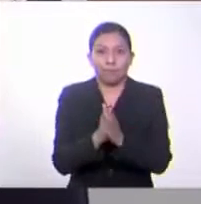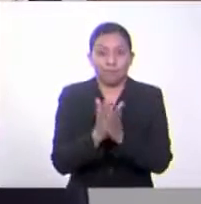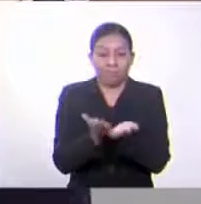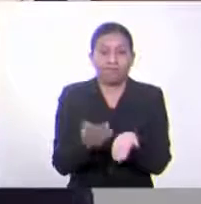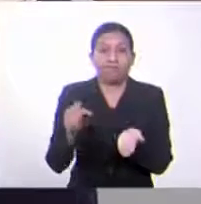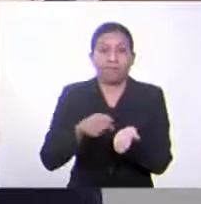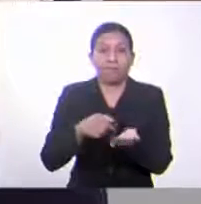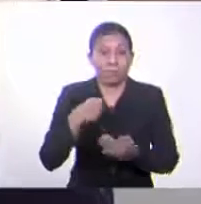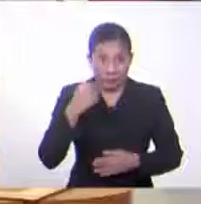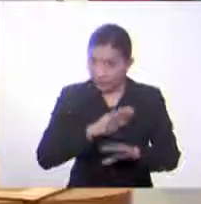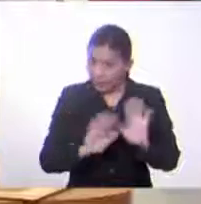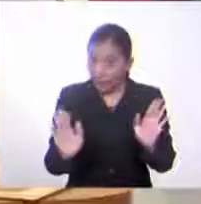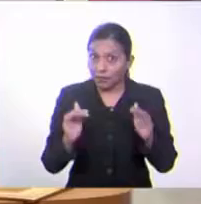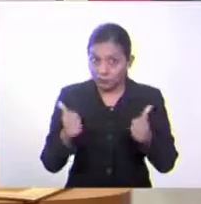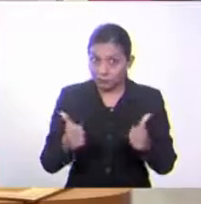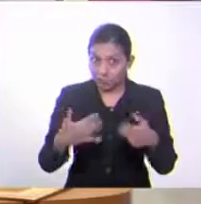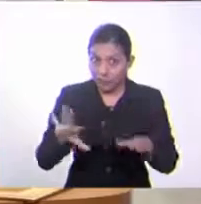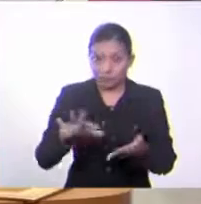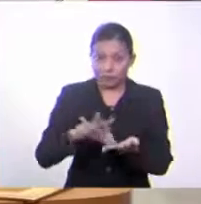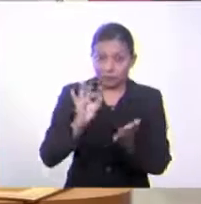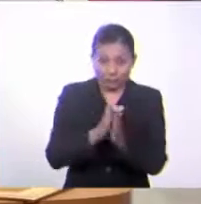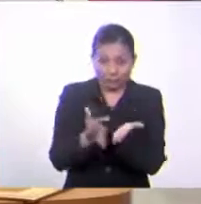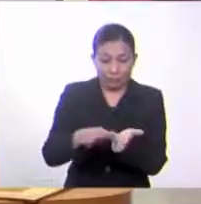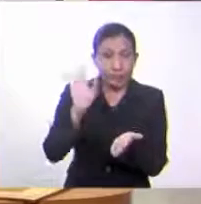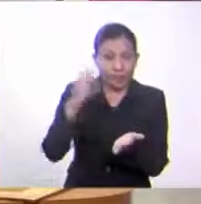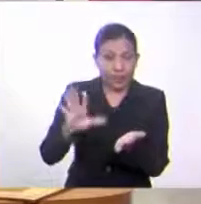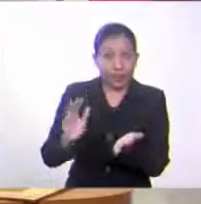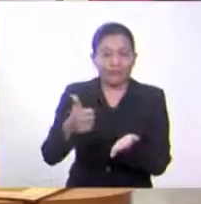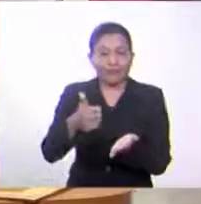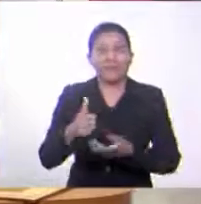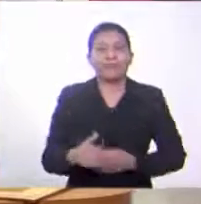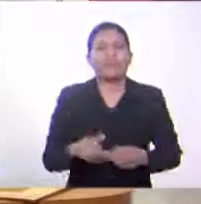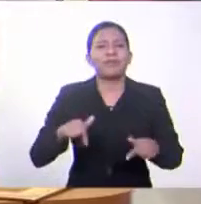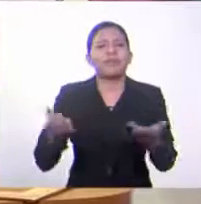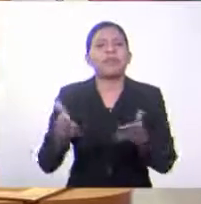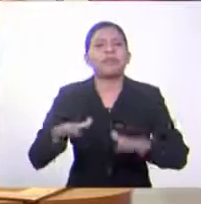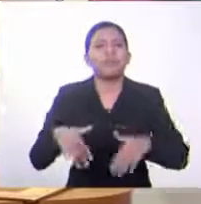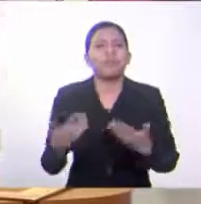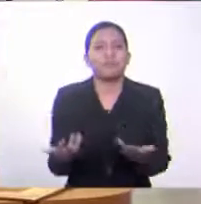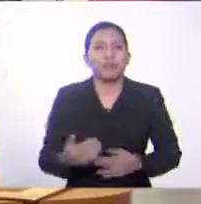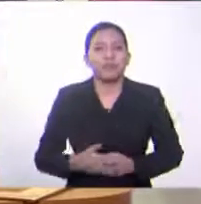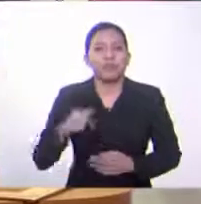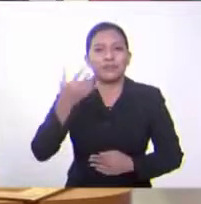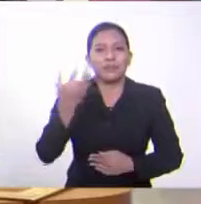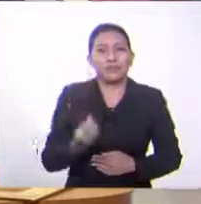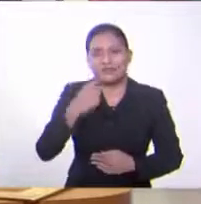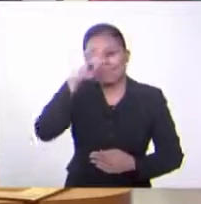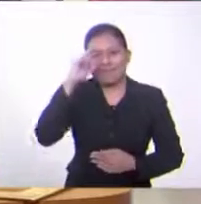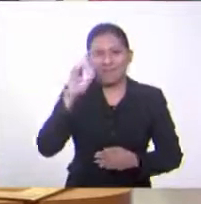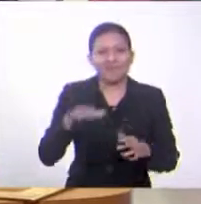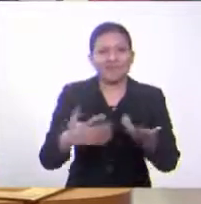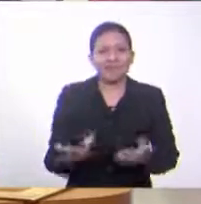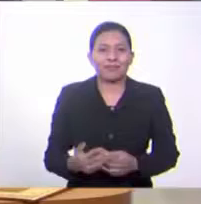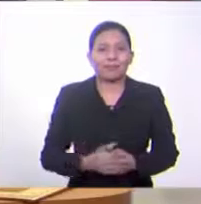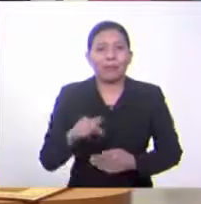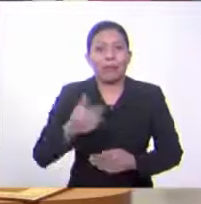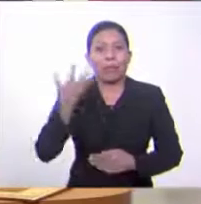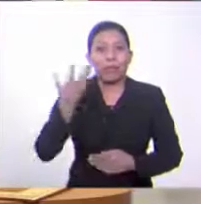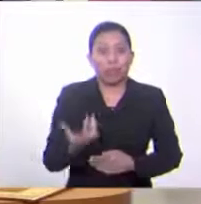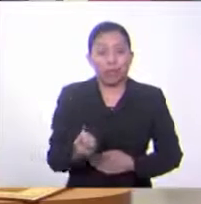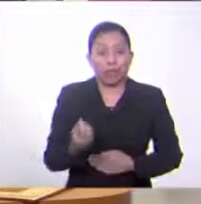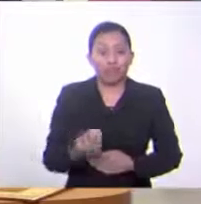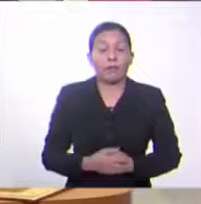¿Preparados? Sí. ¿Listos? ¿Qué vamos a trabajar este día, Doris? Este día